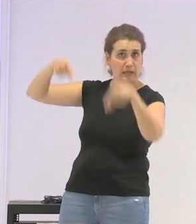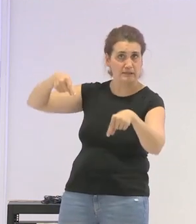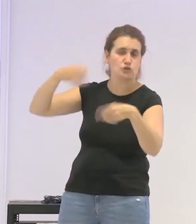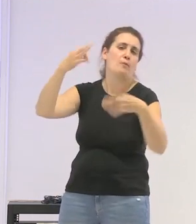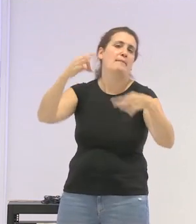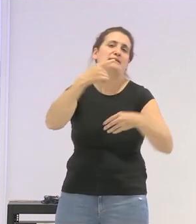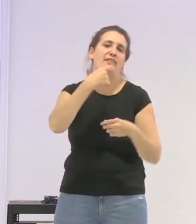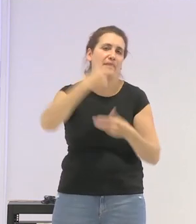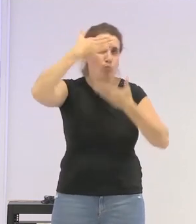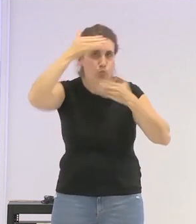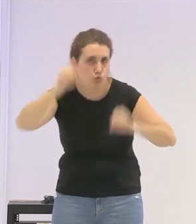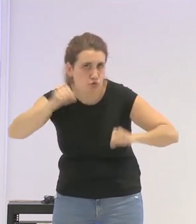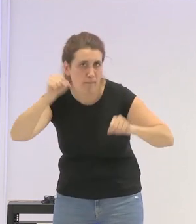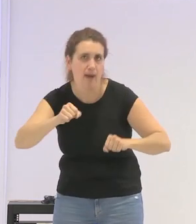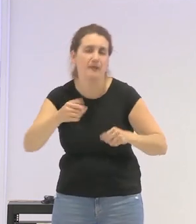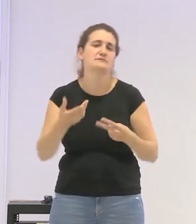a musulmanes,